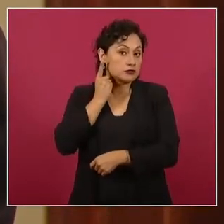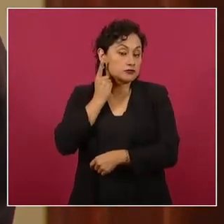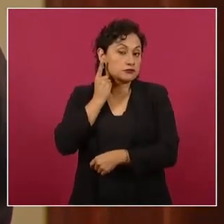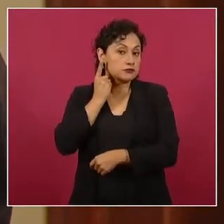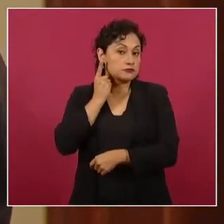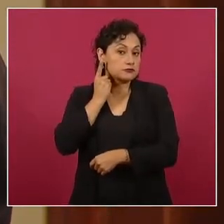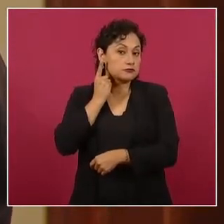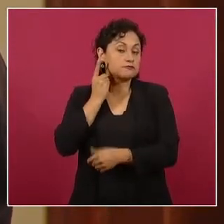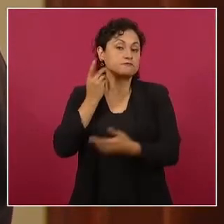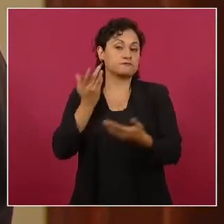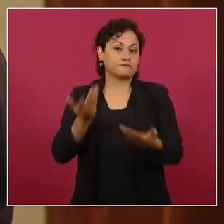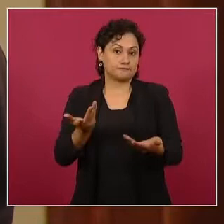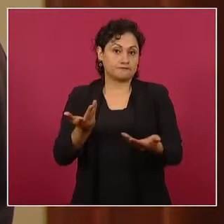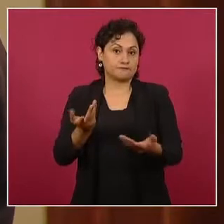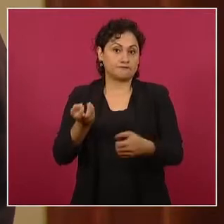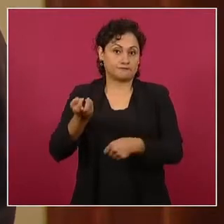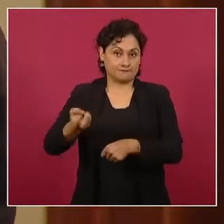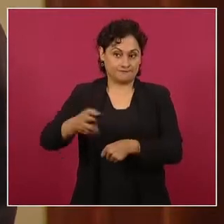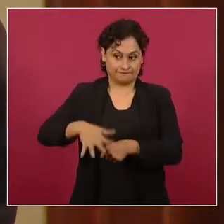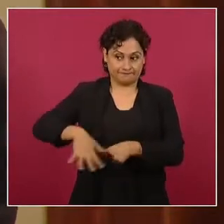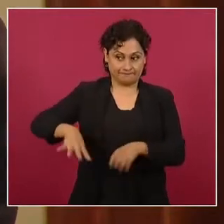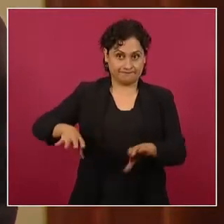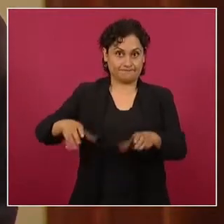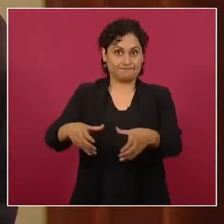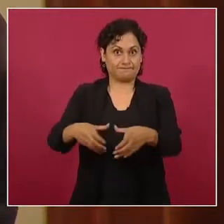y en general en el Congreso de la Unión